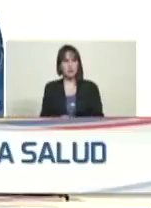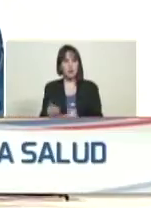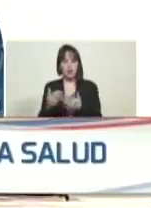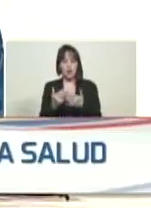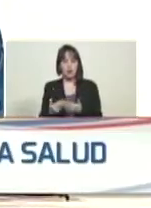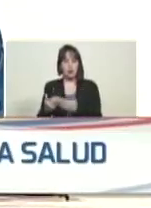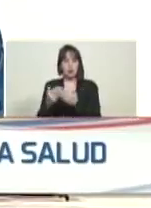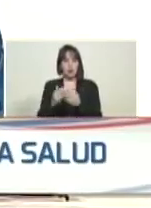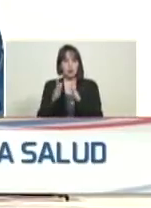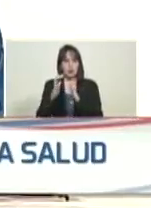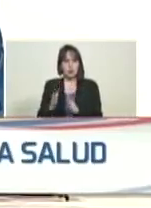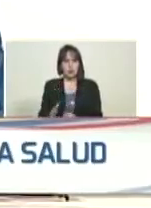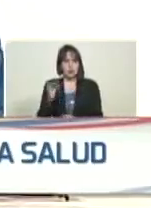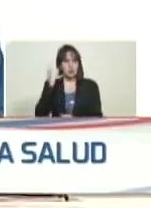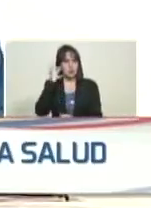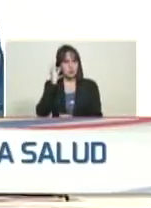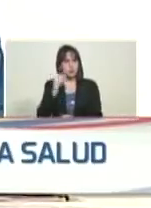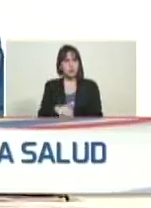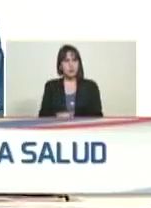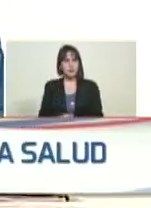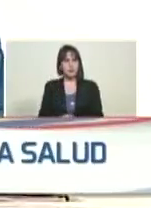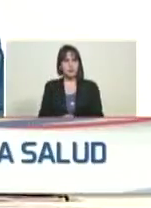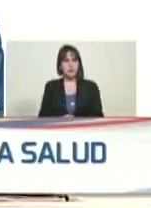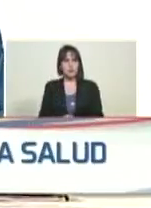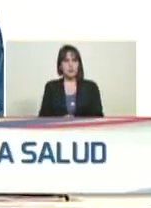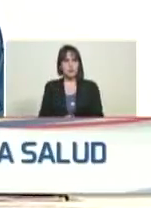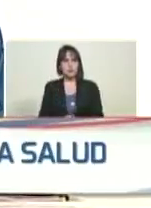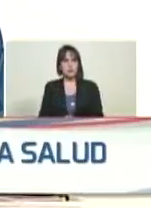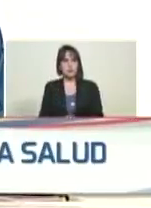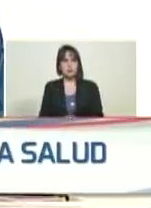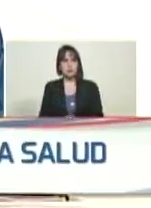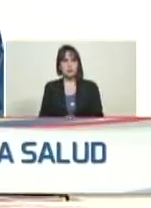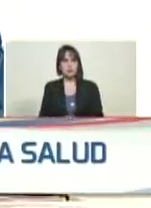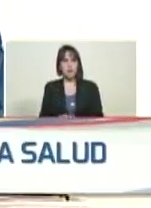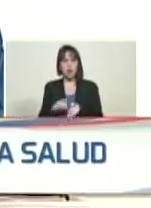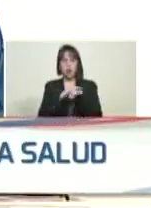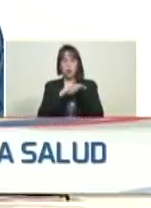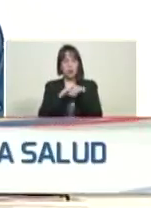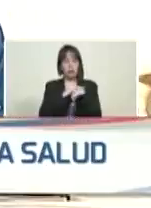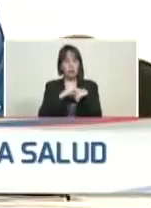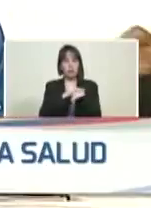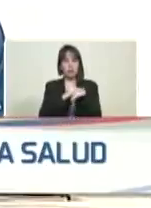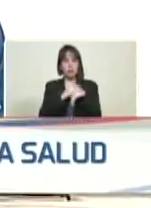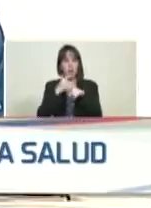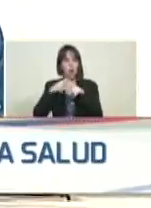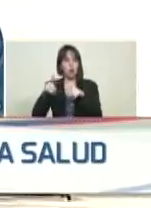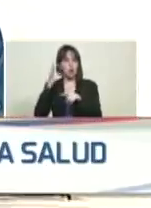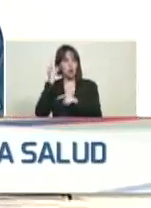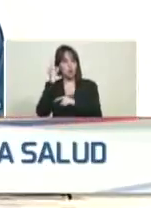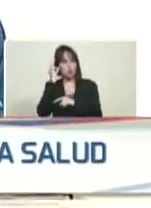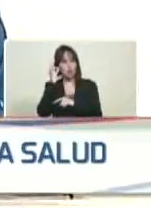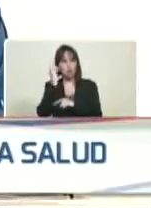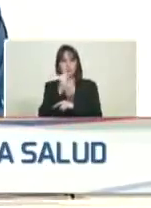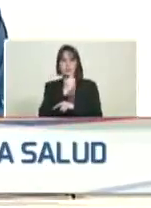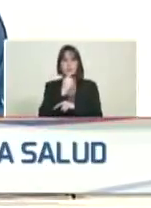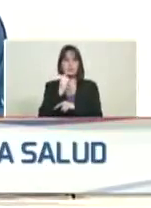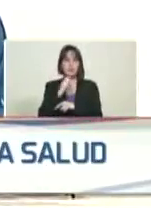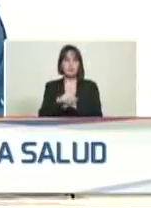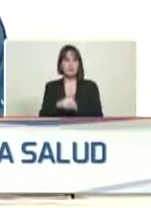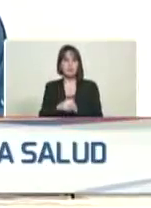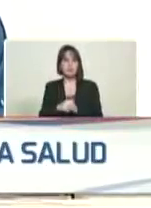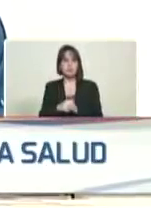estudiante de medicina Nilda Sabache, ¿no? No, perdón. A Marían Rangel.